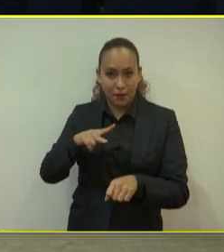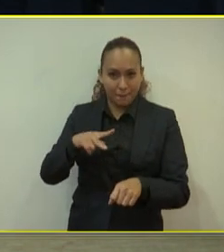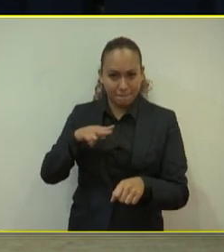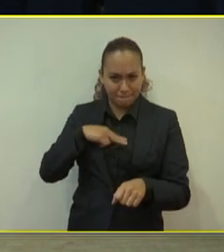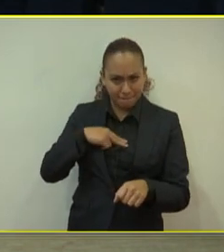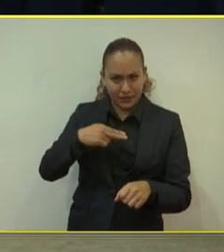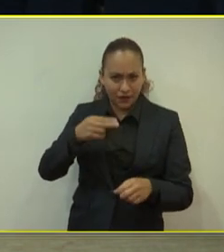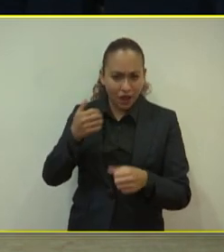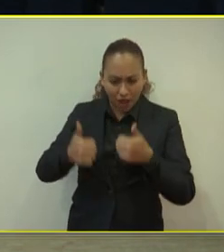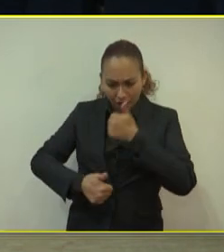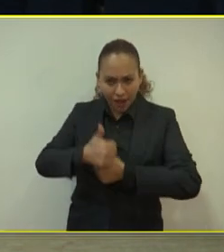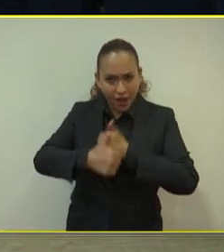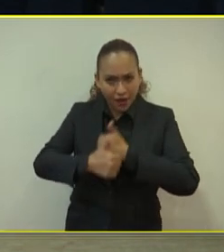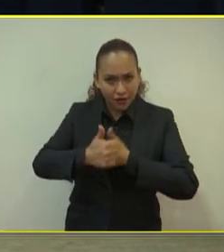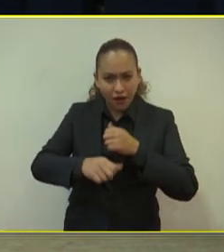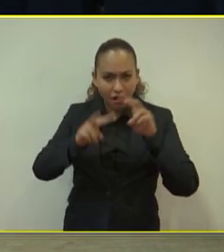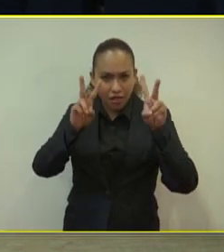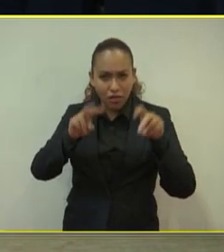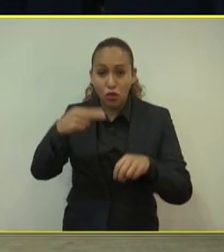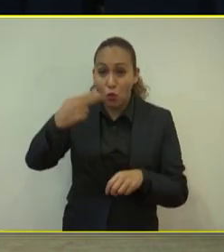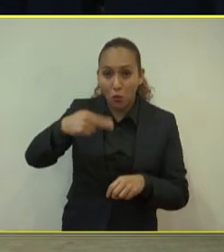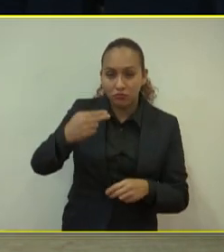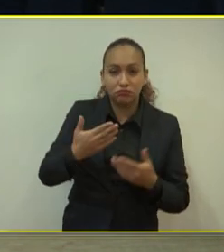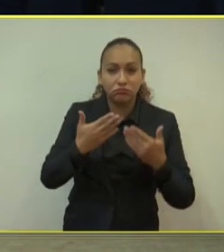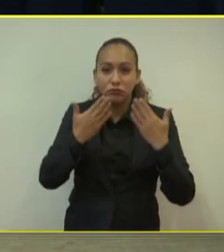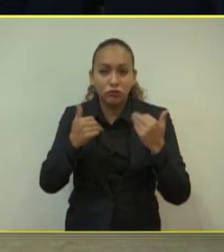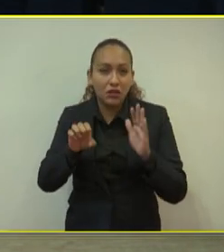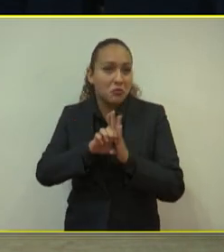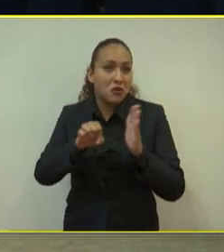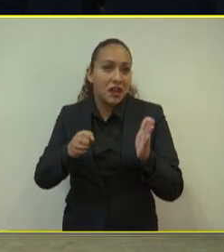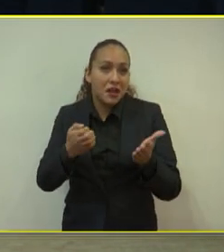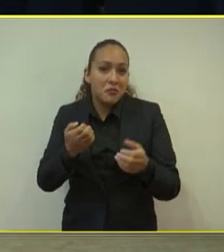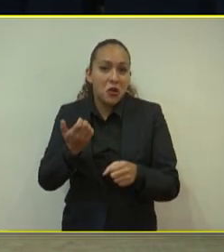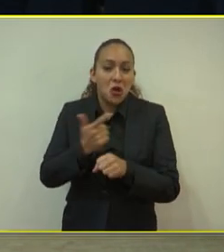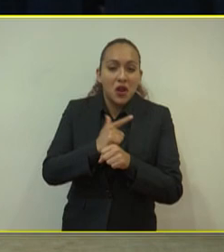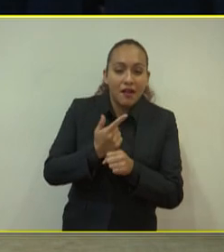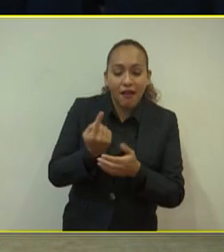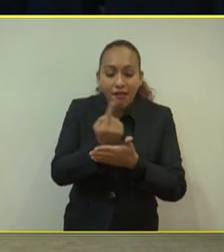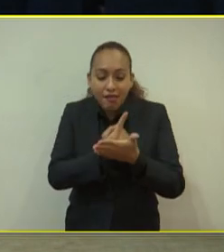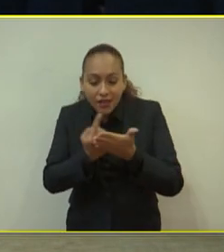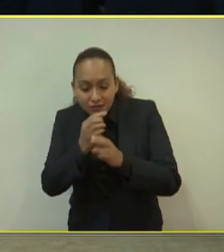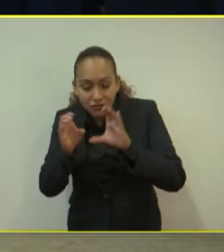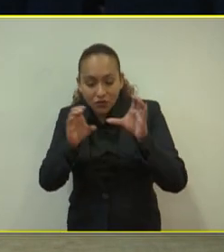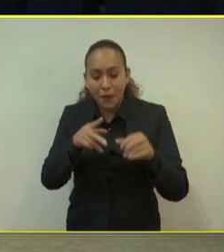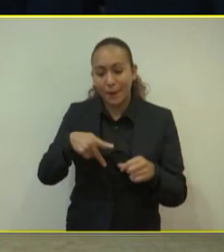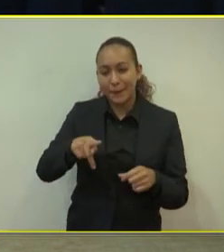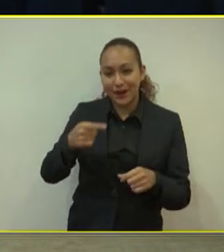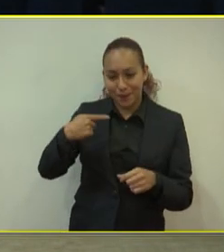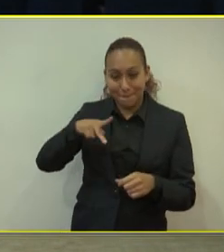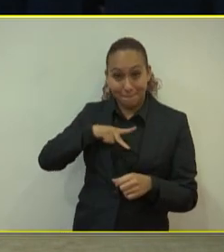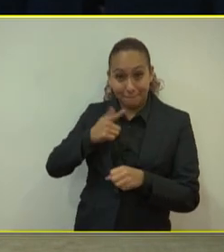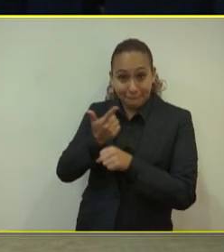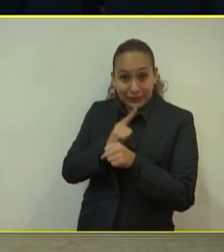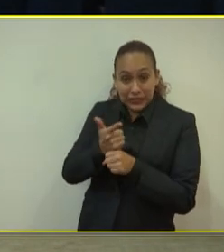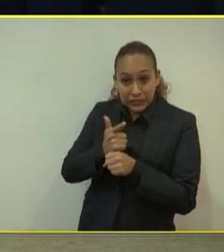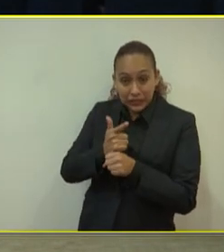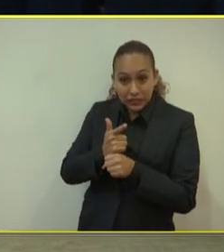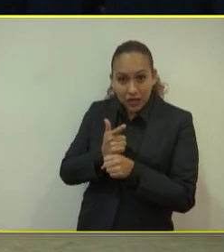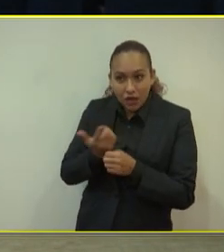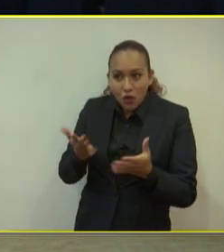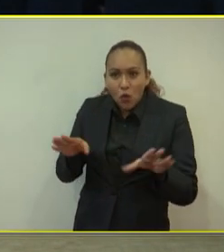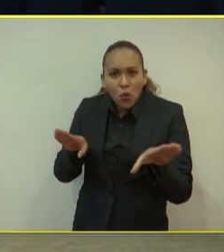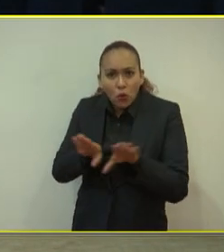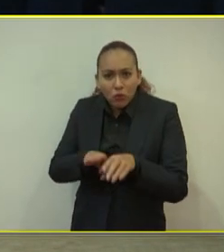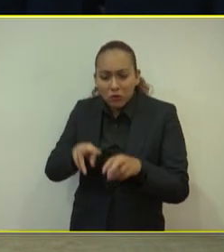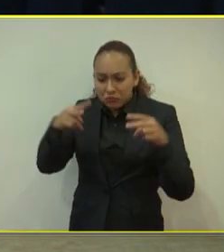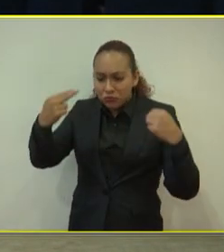diseño gráfico o diseño industrial, sino más bien la propuesta del programa académico es la generación de sistemas de